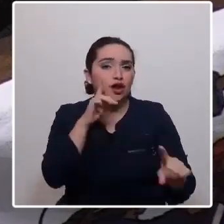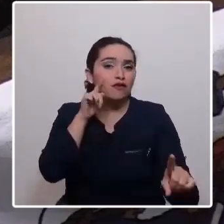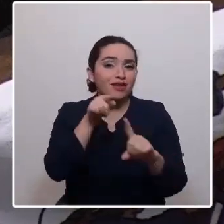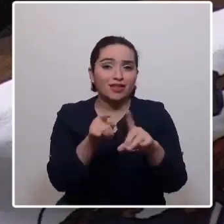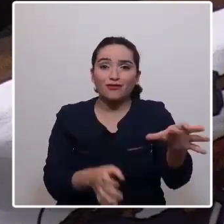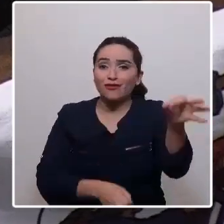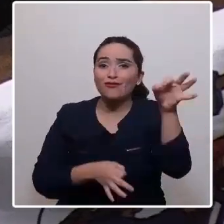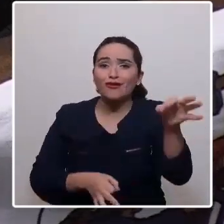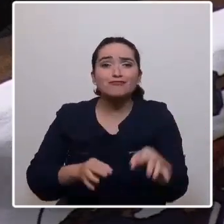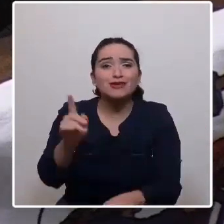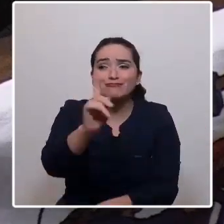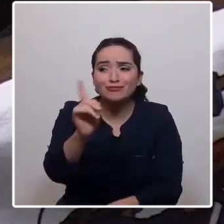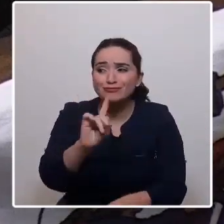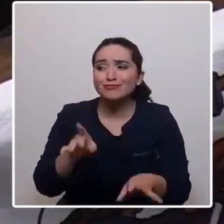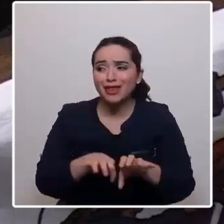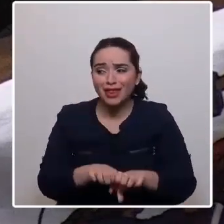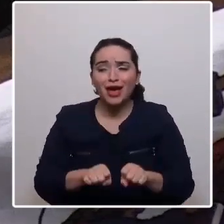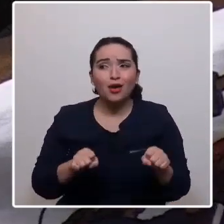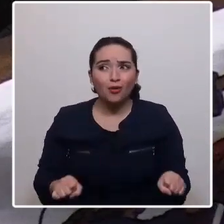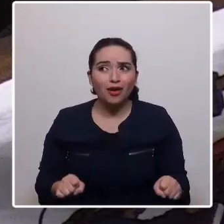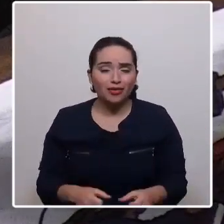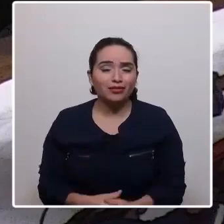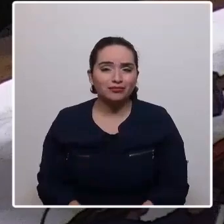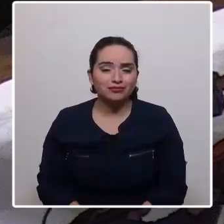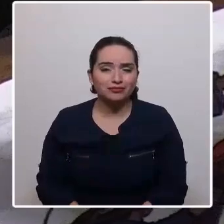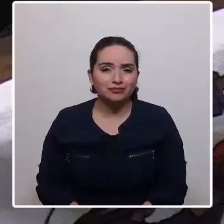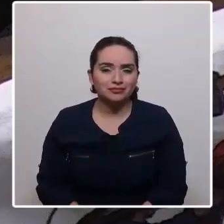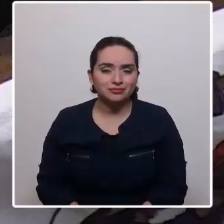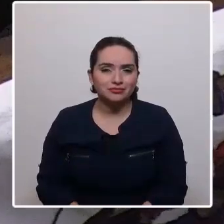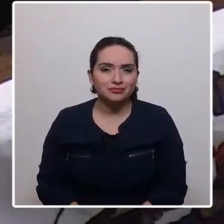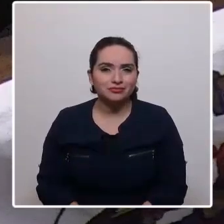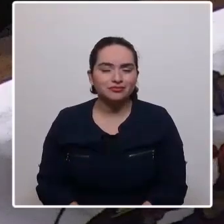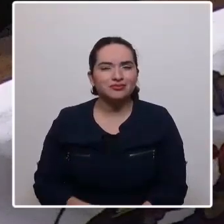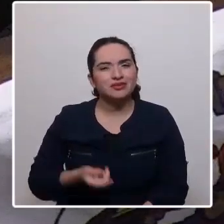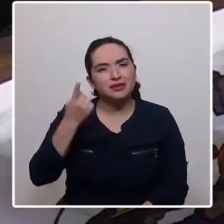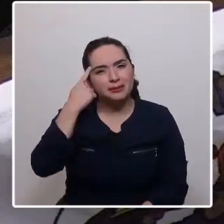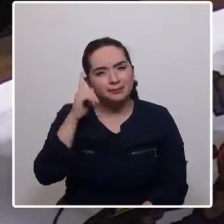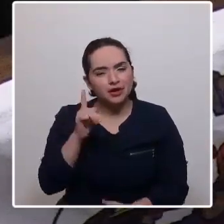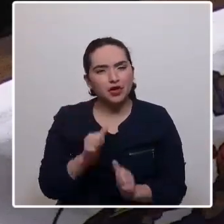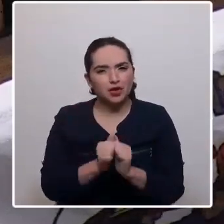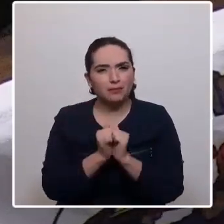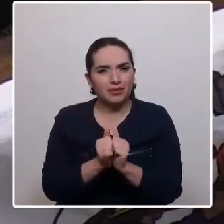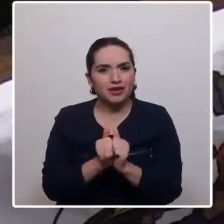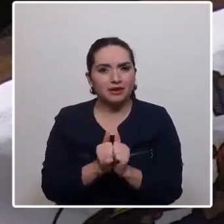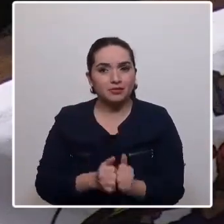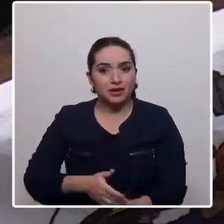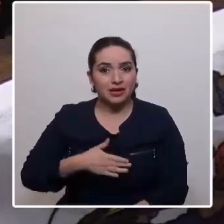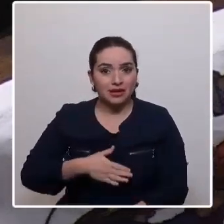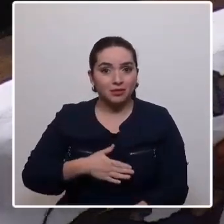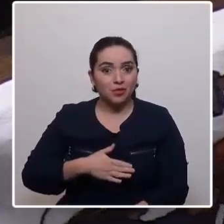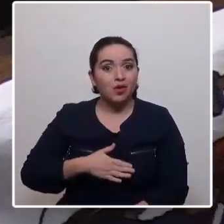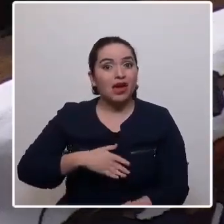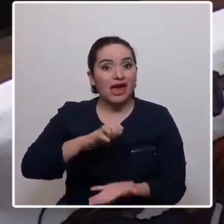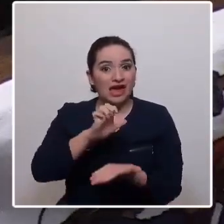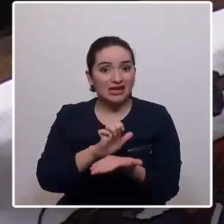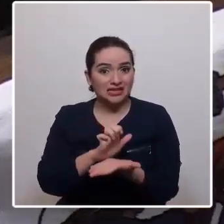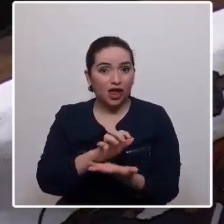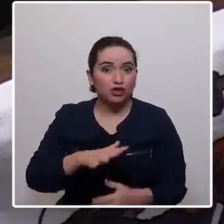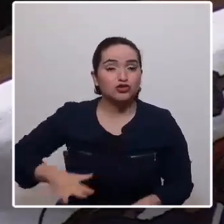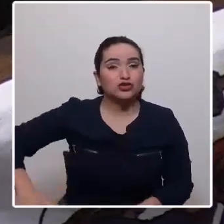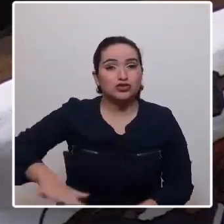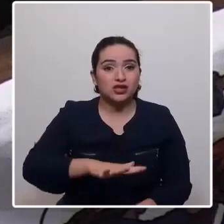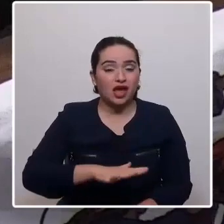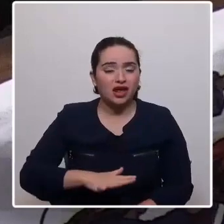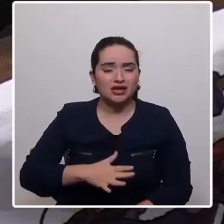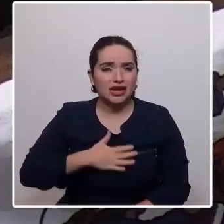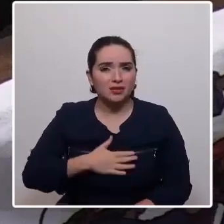estoy muy de acuerdo con el espíritu de este informe. Pero, compañeros, si queremos un Estado social que tanto celebramos, si queremos la salud que ya fue aprobada y los